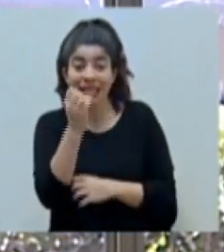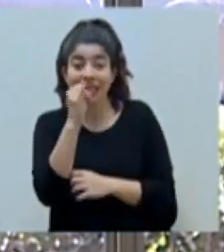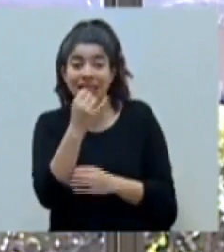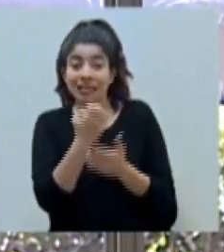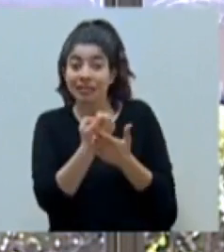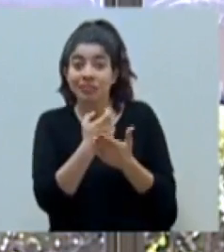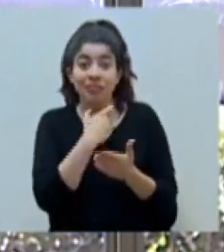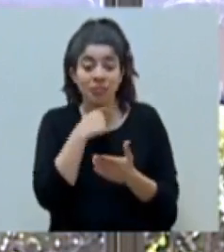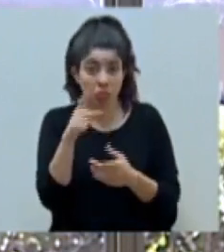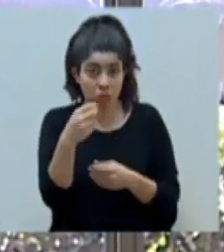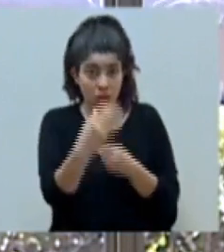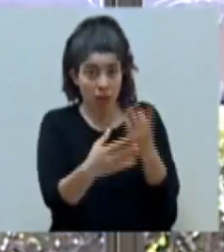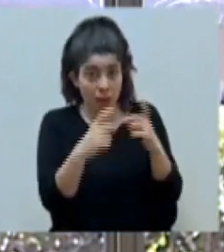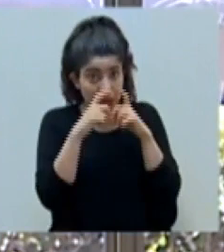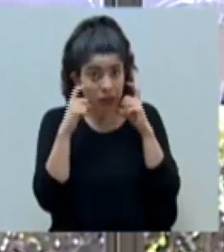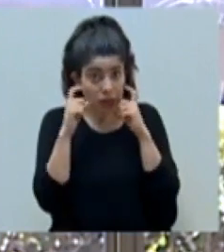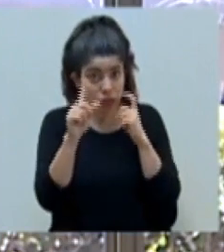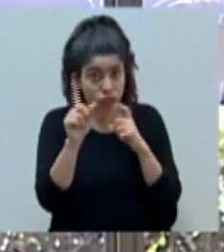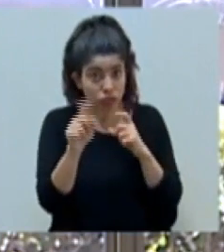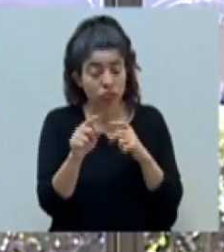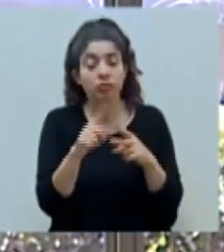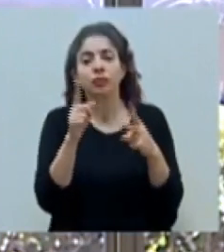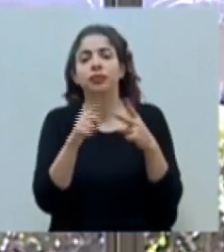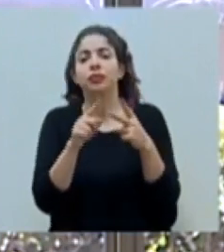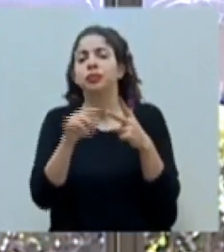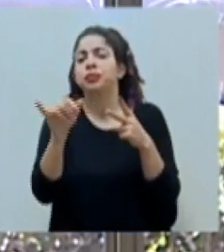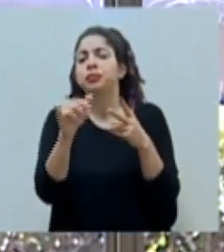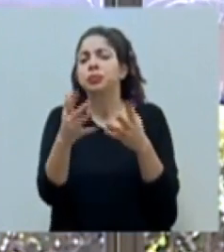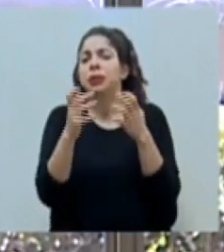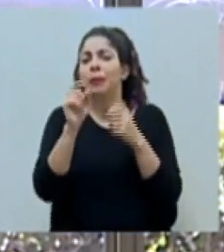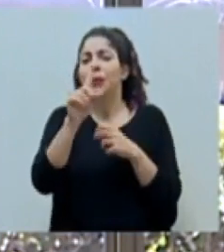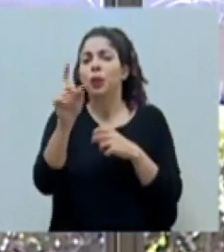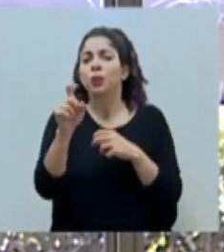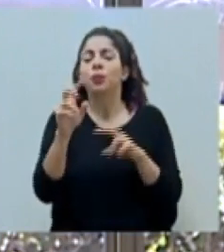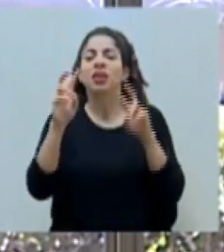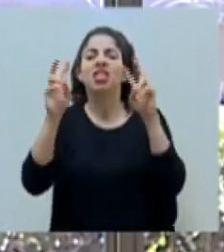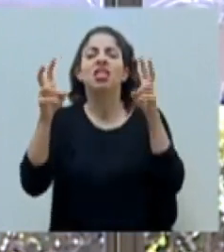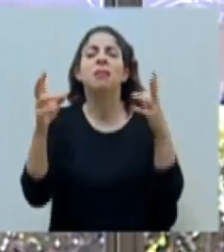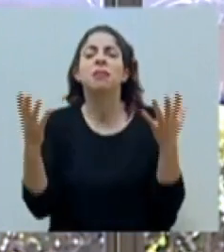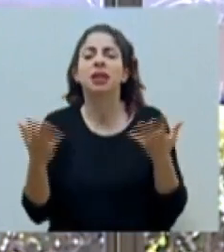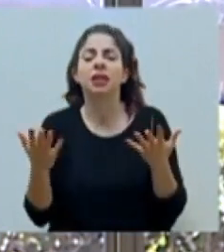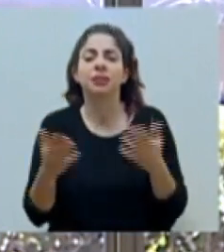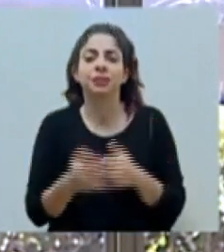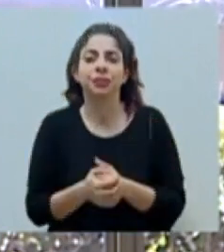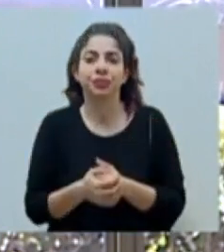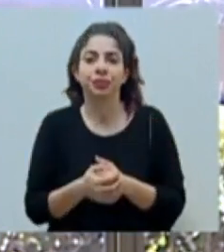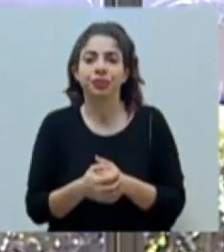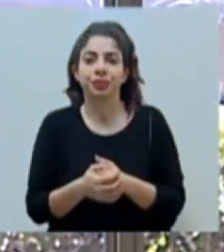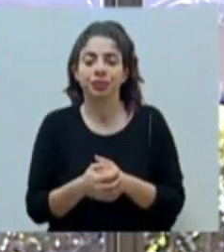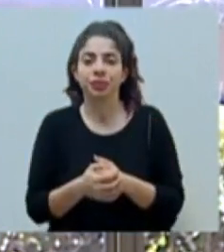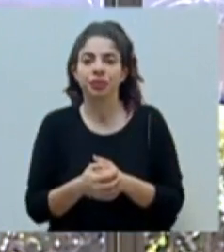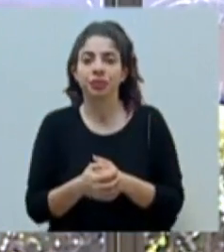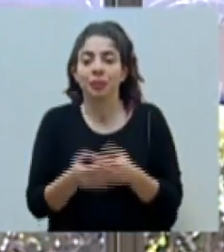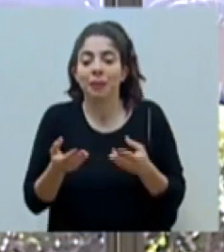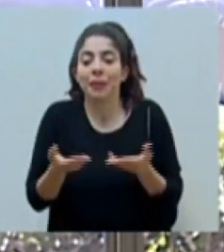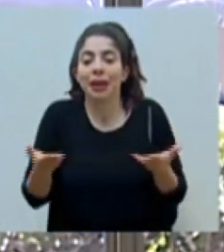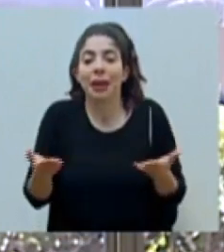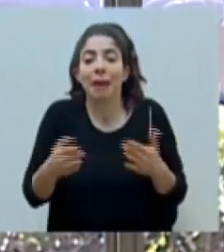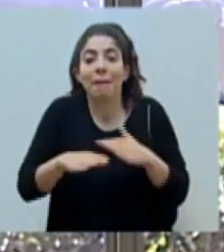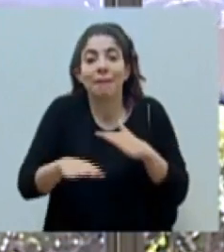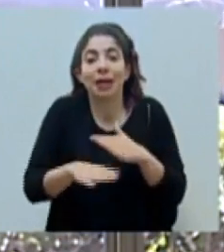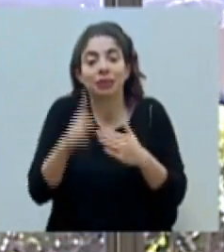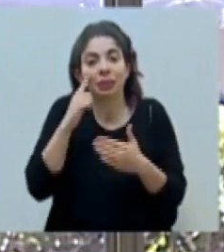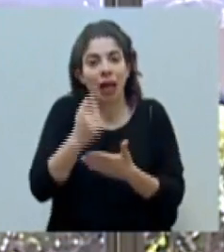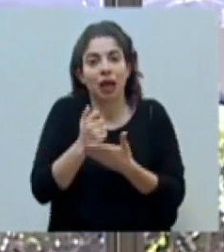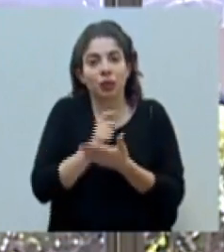de bajos recursos. También queríamos consultarle sobre el tema de los insumos básicos de